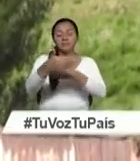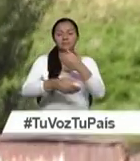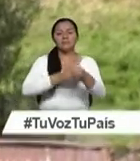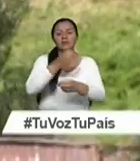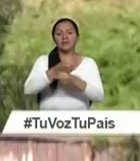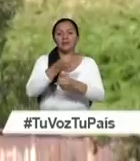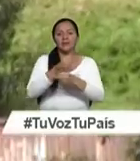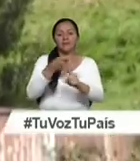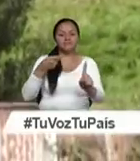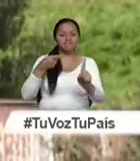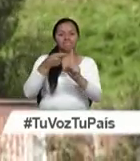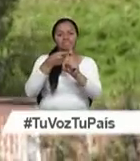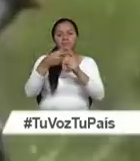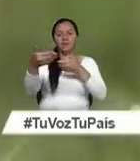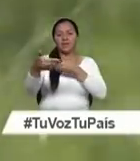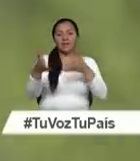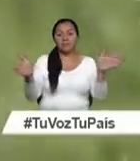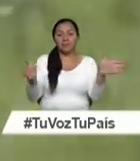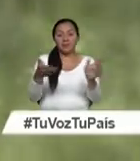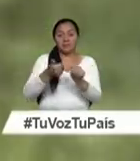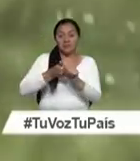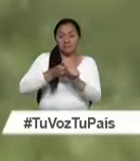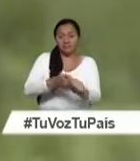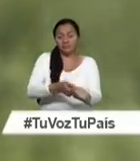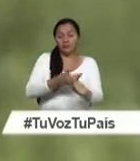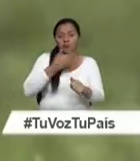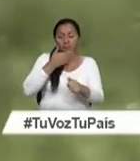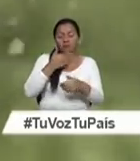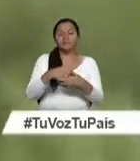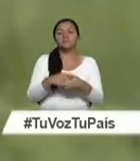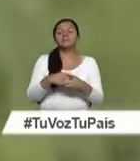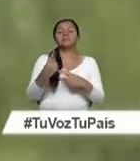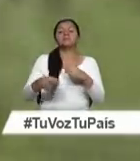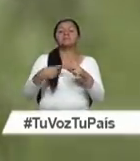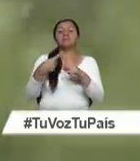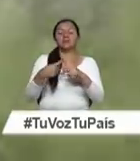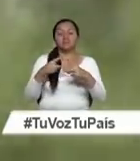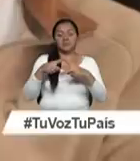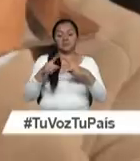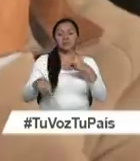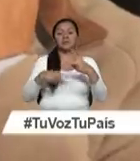trabajando directamente con pequeños y medianos productores. En